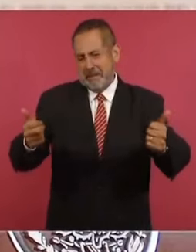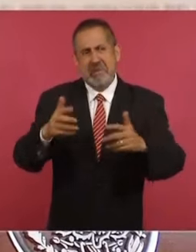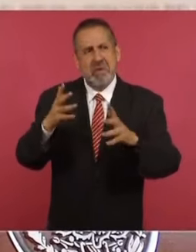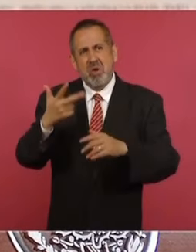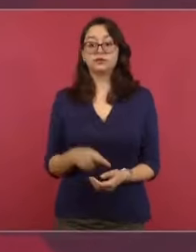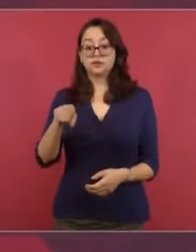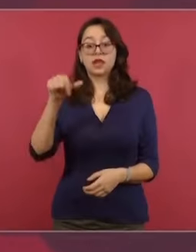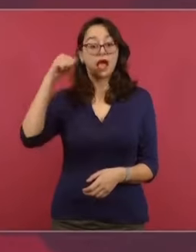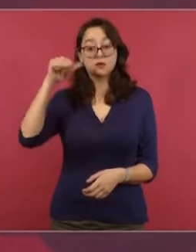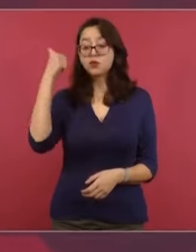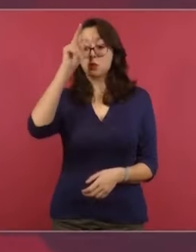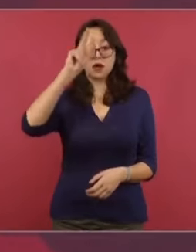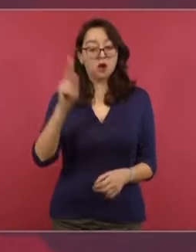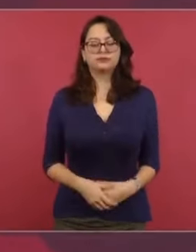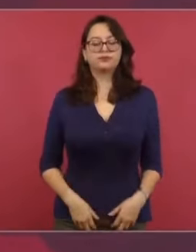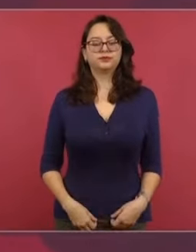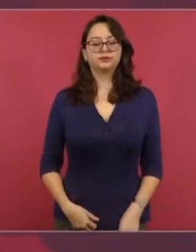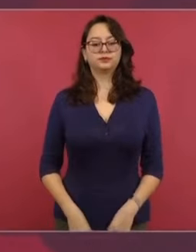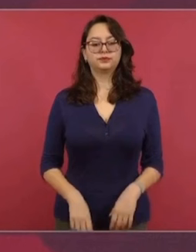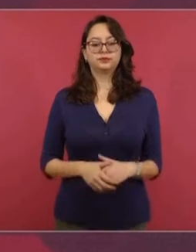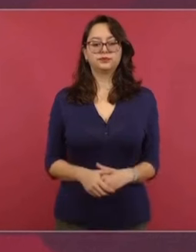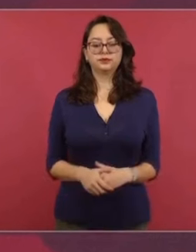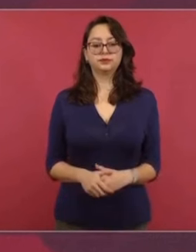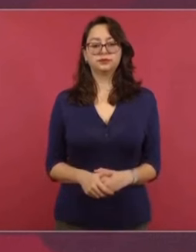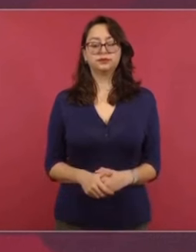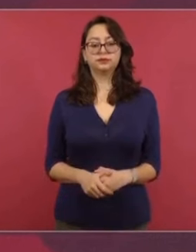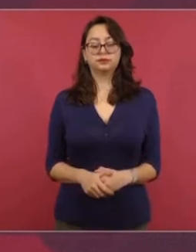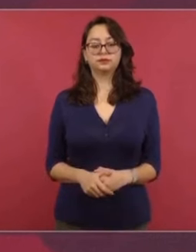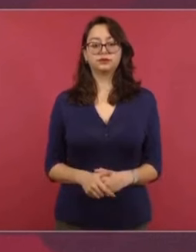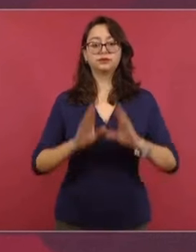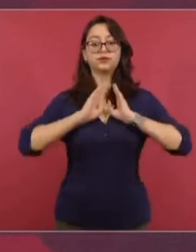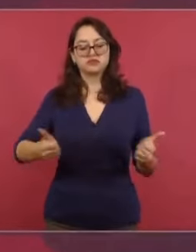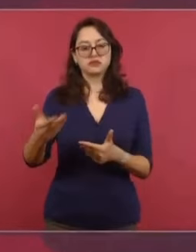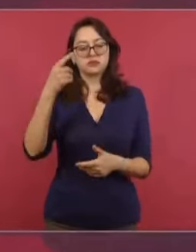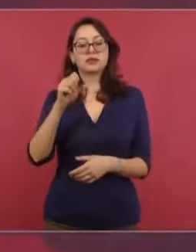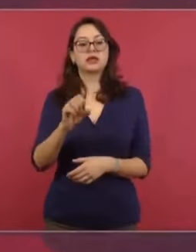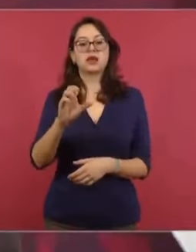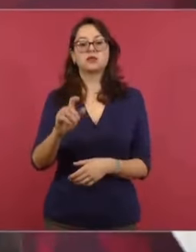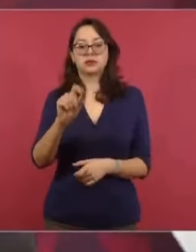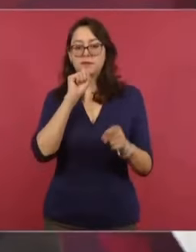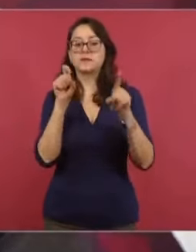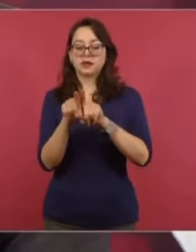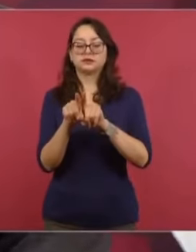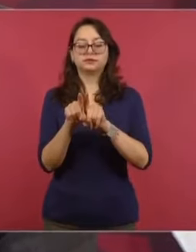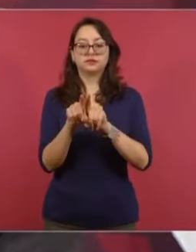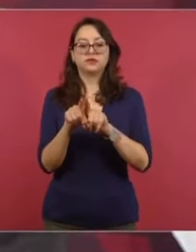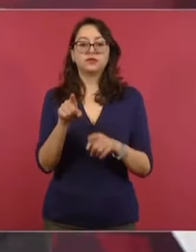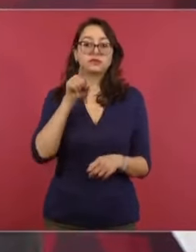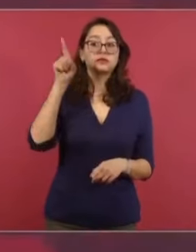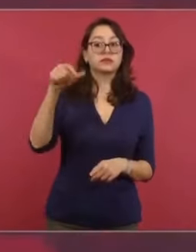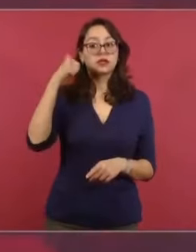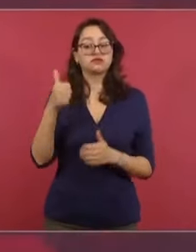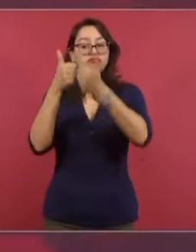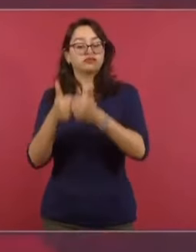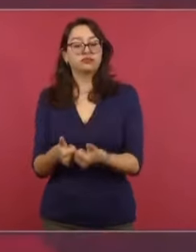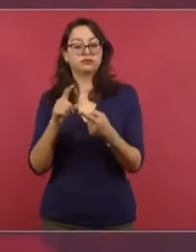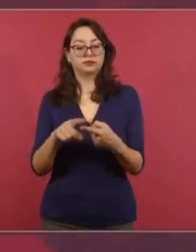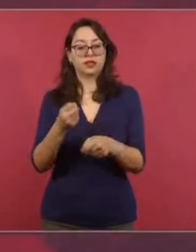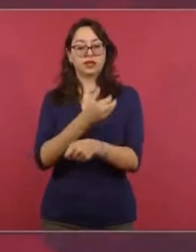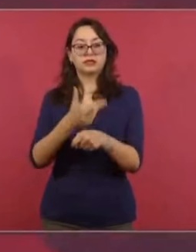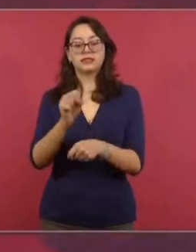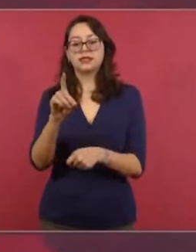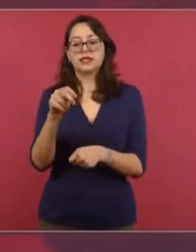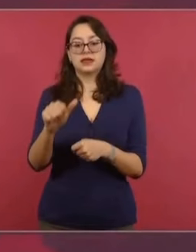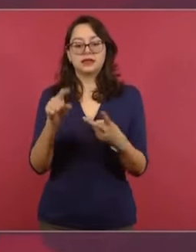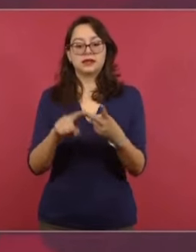de Acapulco. Están allá alrededor de 10,000 elementos del ejército. Sí se quedaron allá el secretario de la Defensa y el